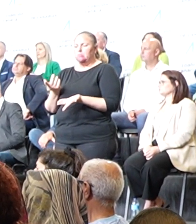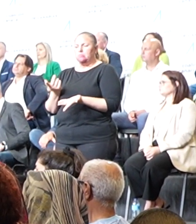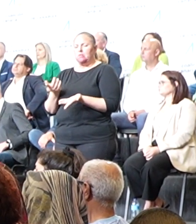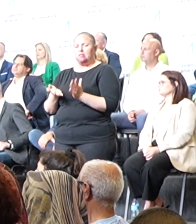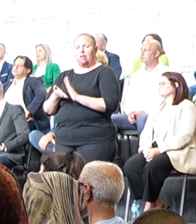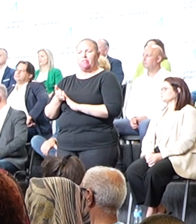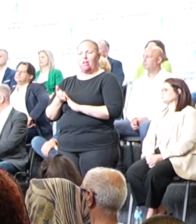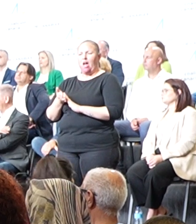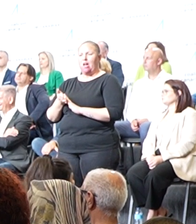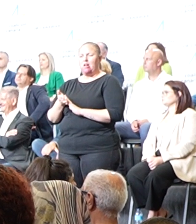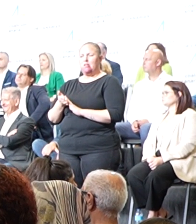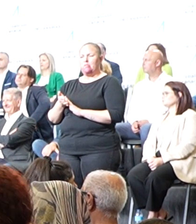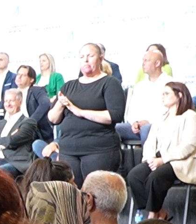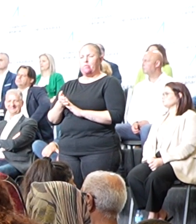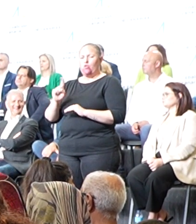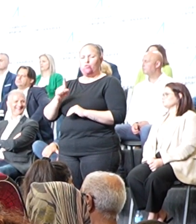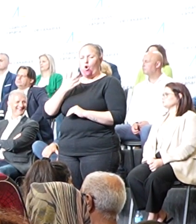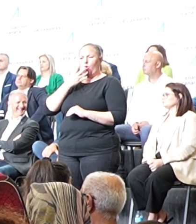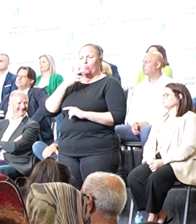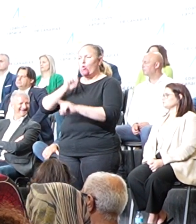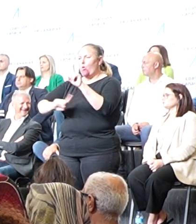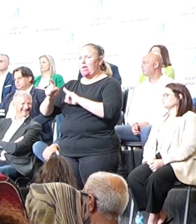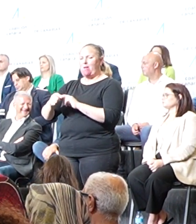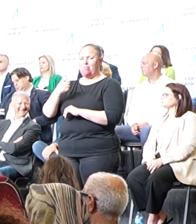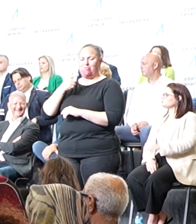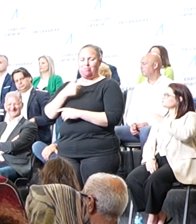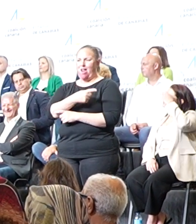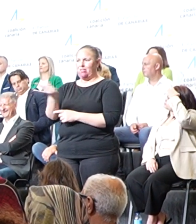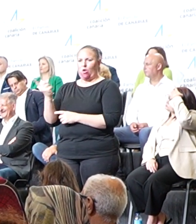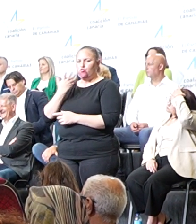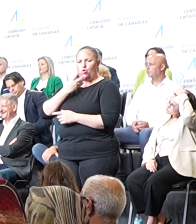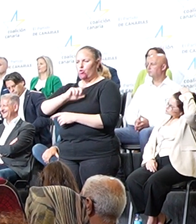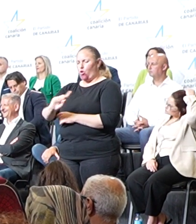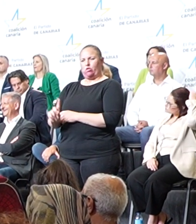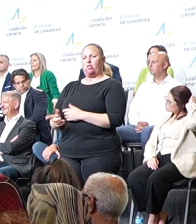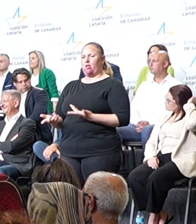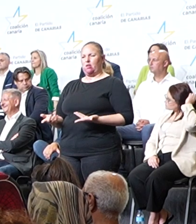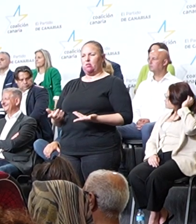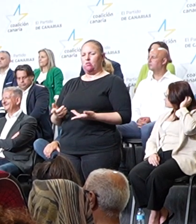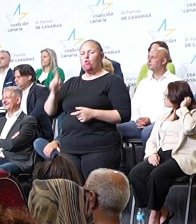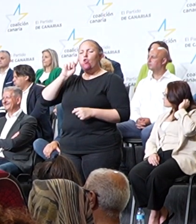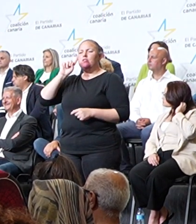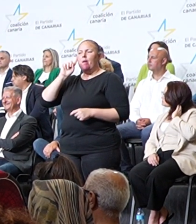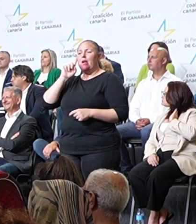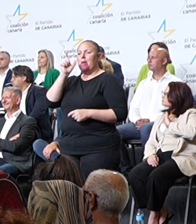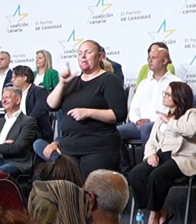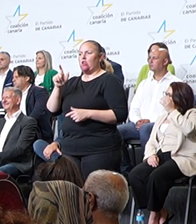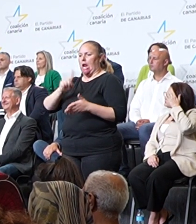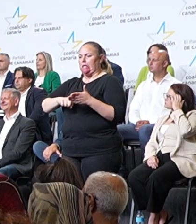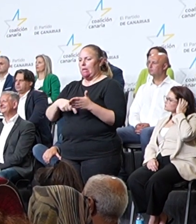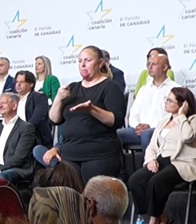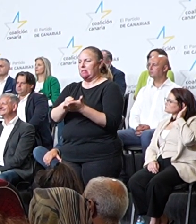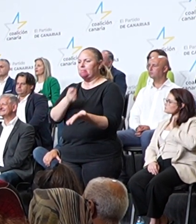no se sabe, no conoce los problemas de nuestra gente. No sabe que la gente no tiene para pagar el